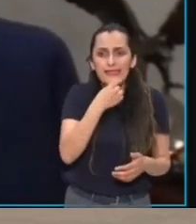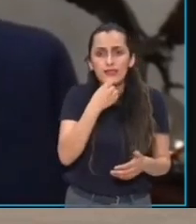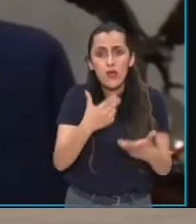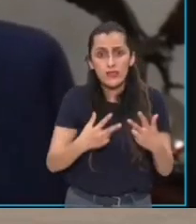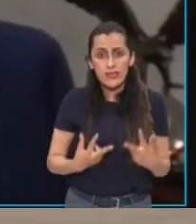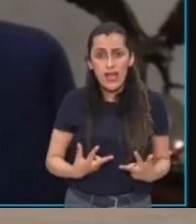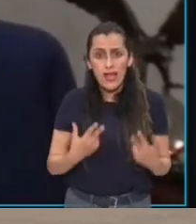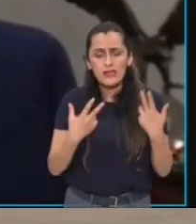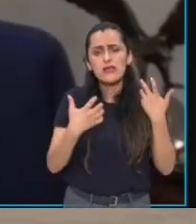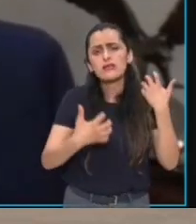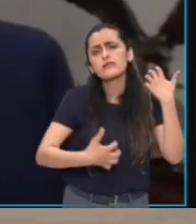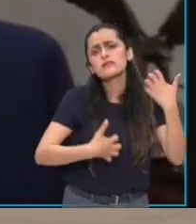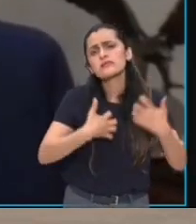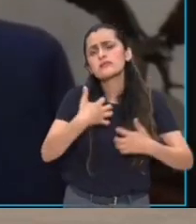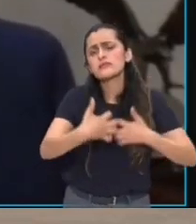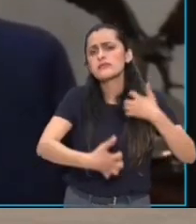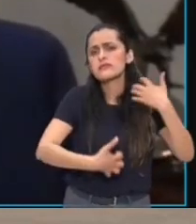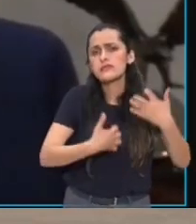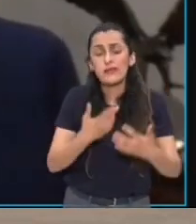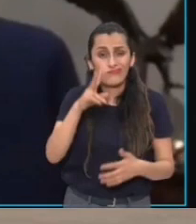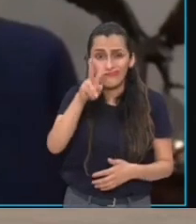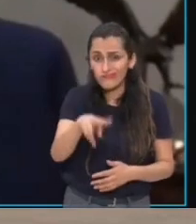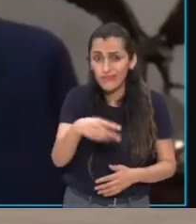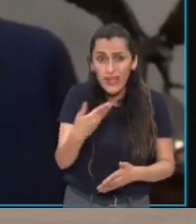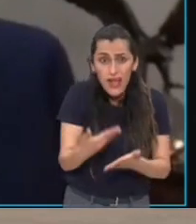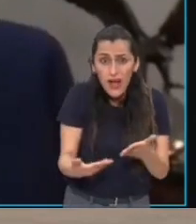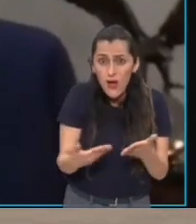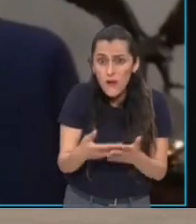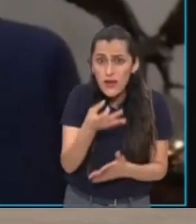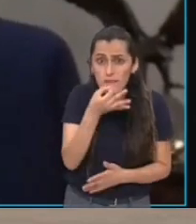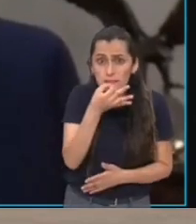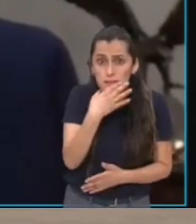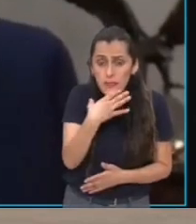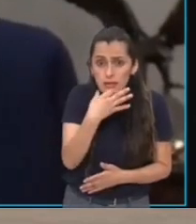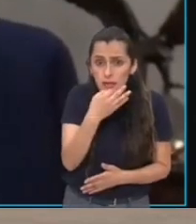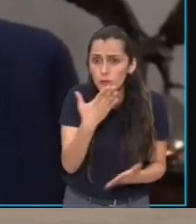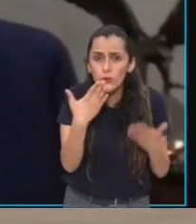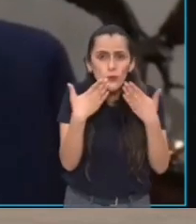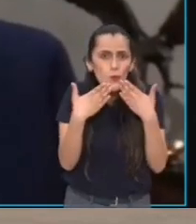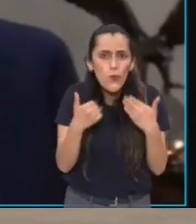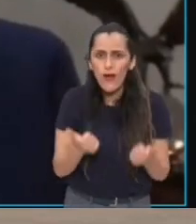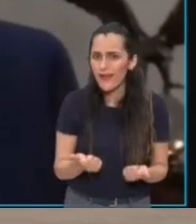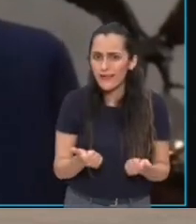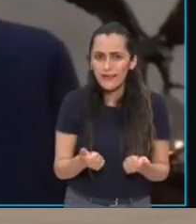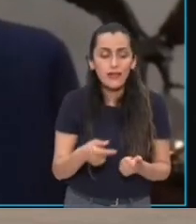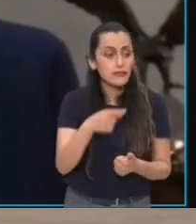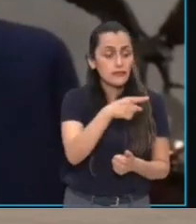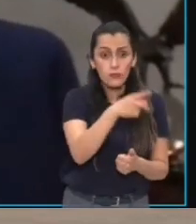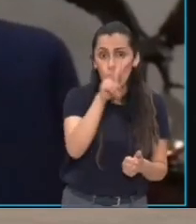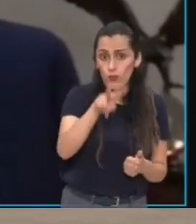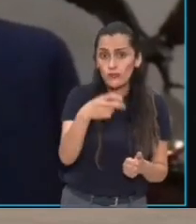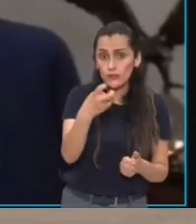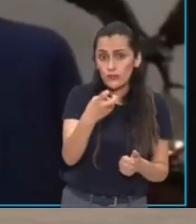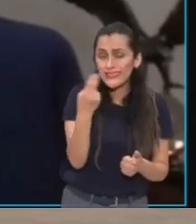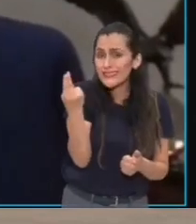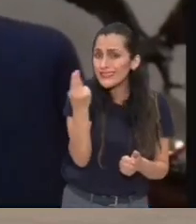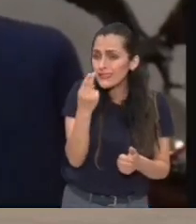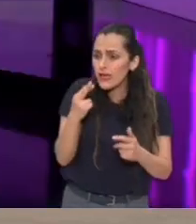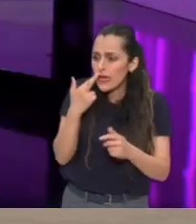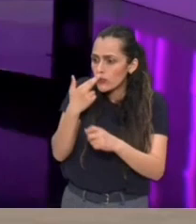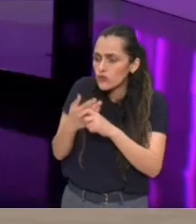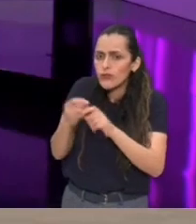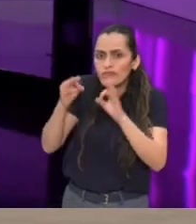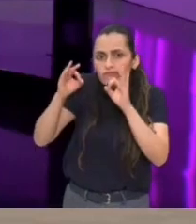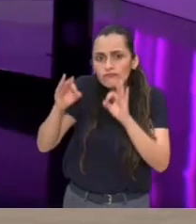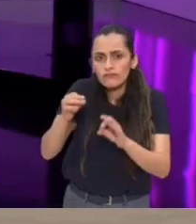la fecha no hay medicamentos para este año y eso no está en su plataforma legislativa, tener gente competente en las áreas. Antes de